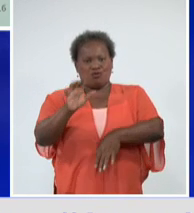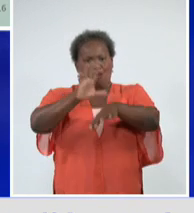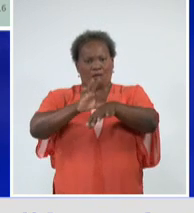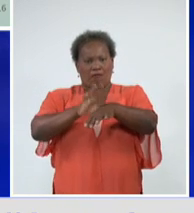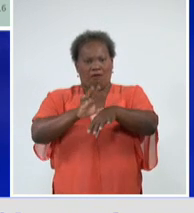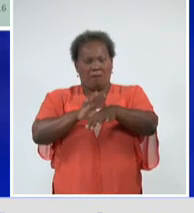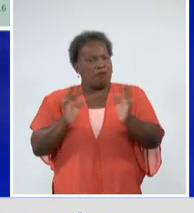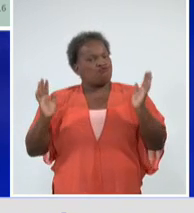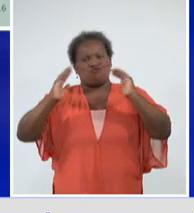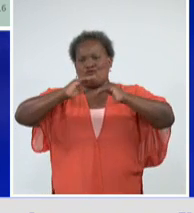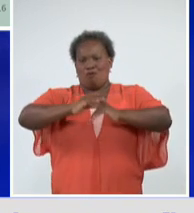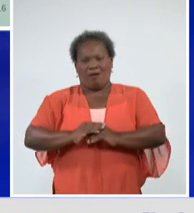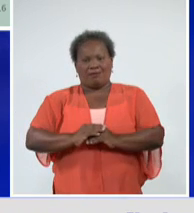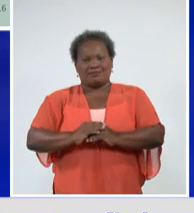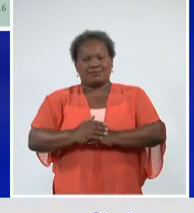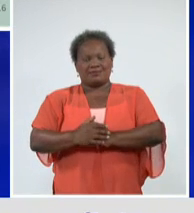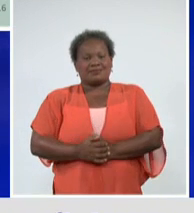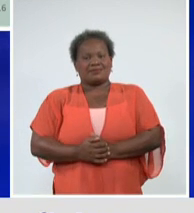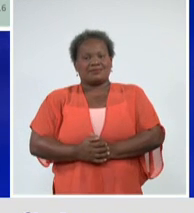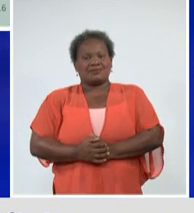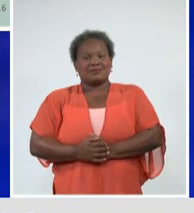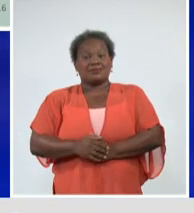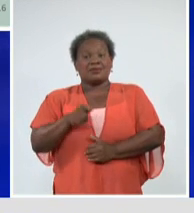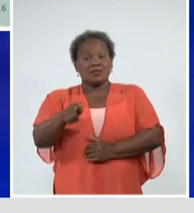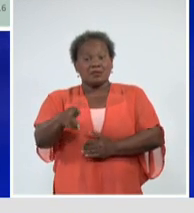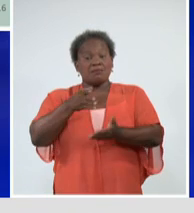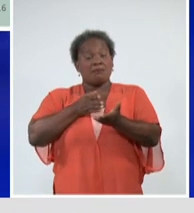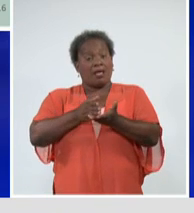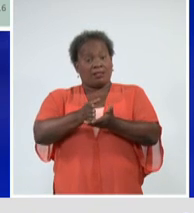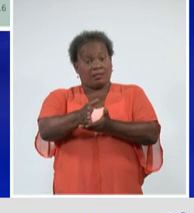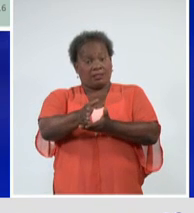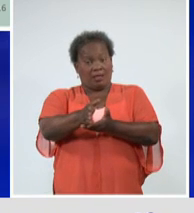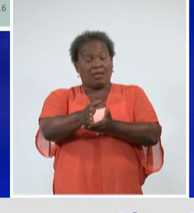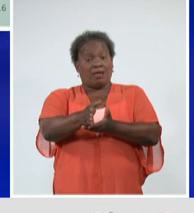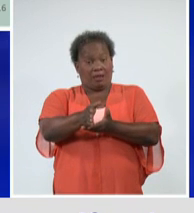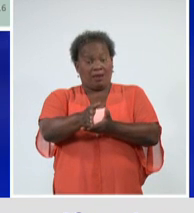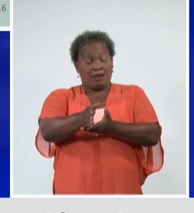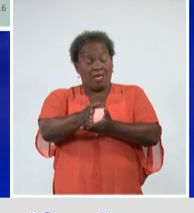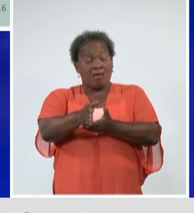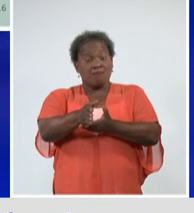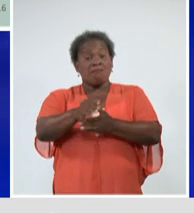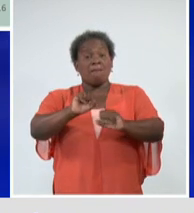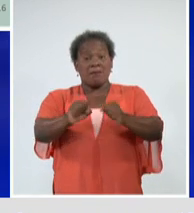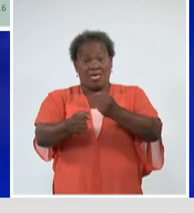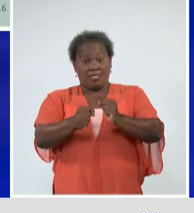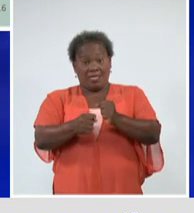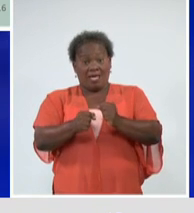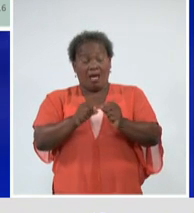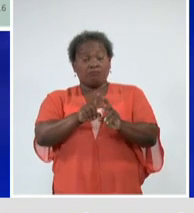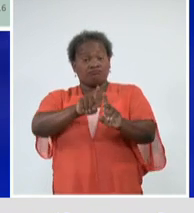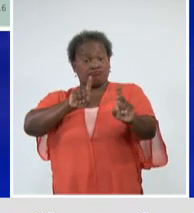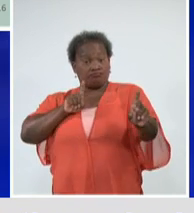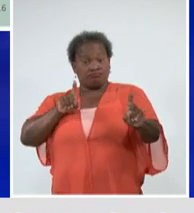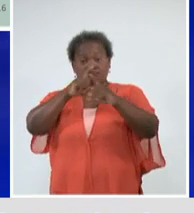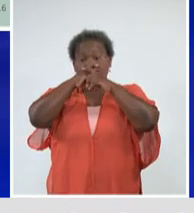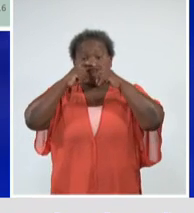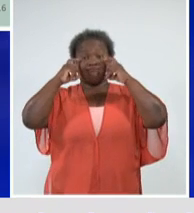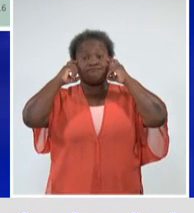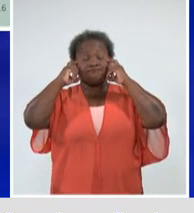de COVID-19 y manteniendo severas medidas de restricción, lo cual le ha